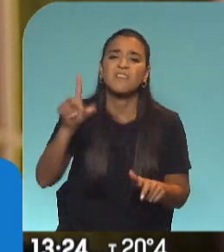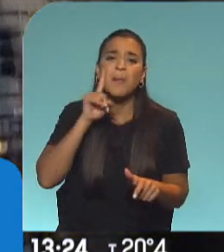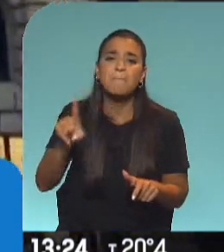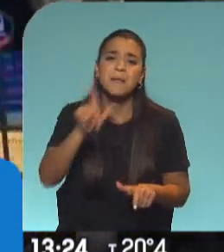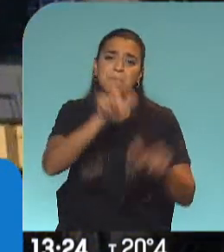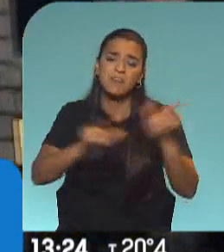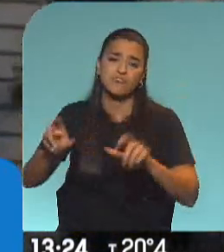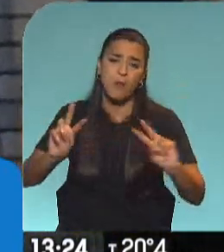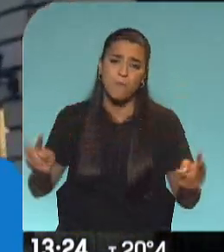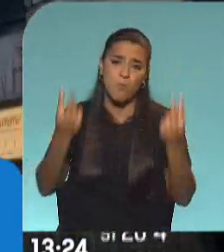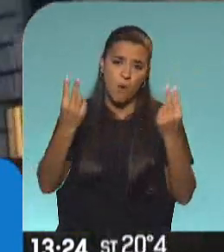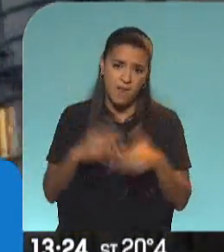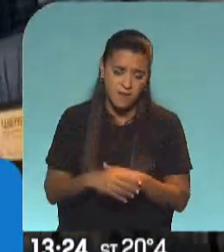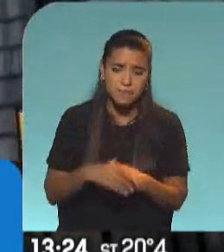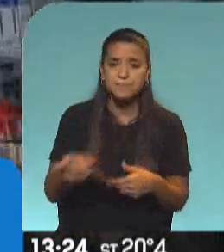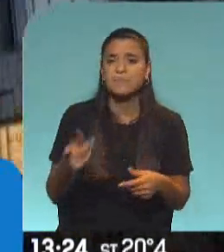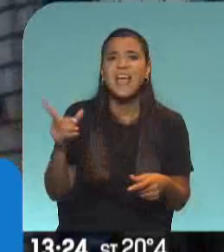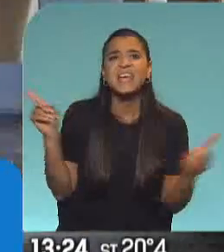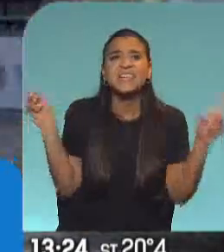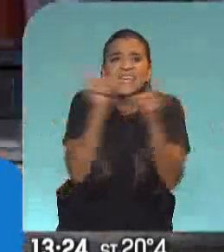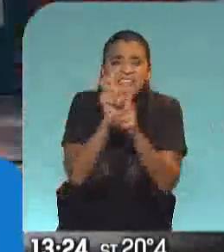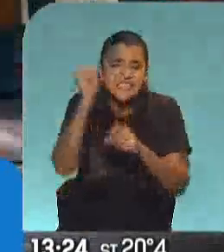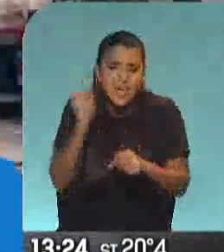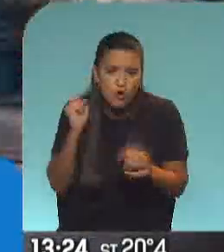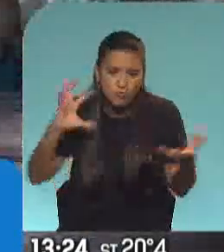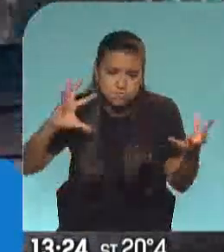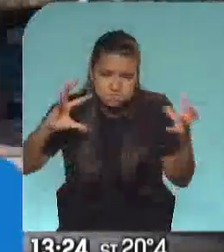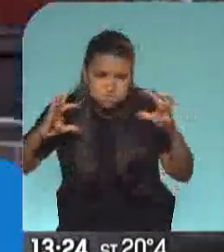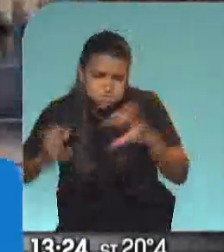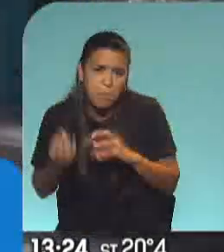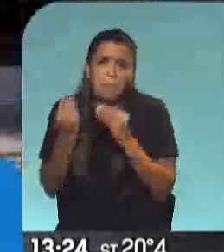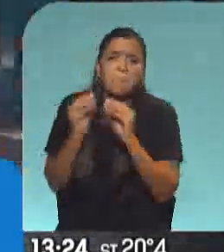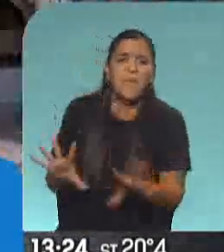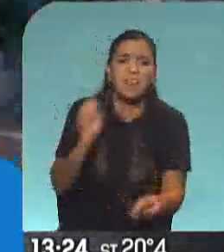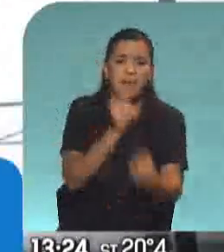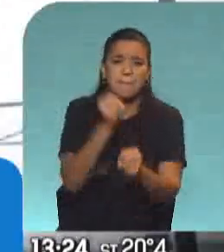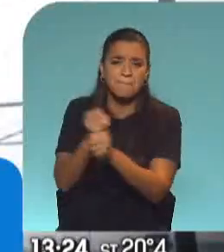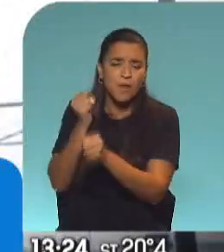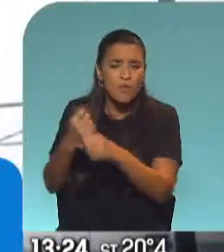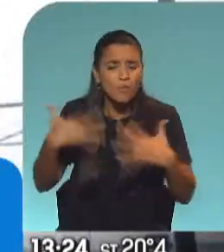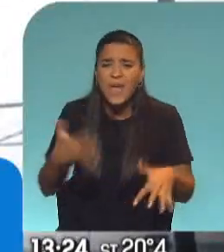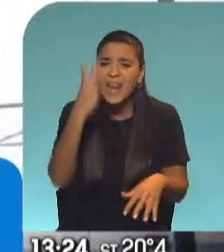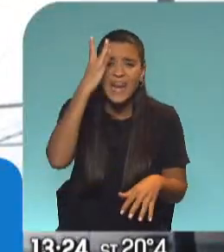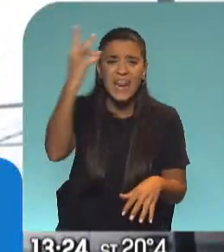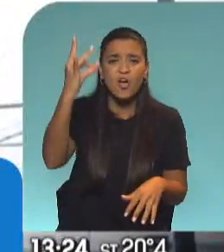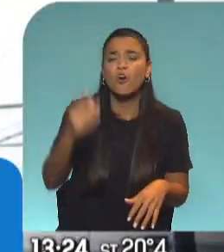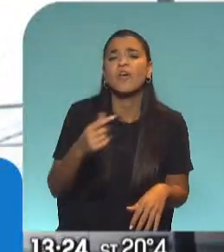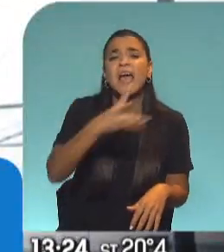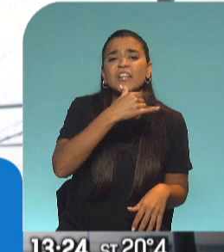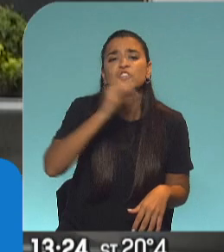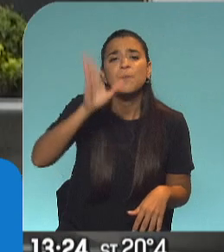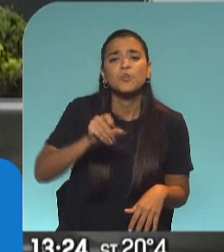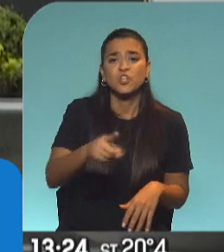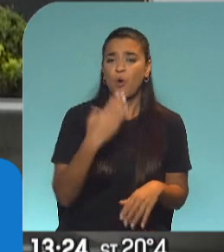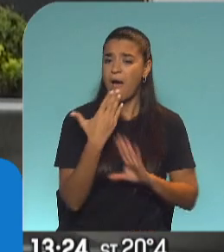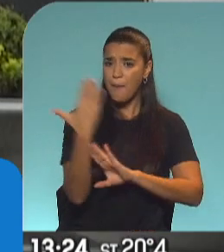personas, y la consecuente crisis económica que provocó una enorme pérdida de empleos con un récord histórico del 14% en